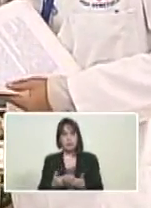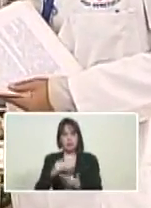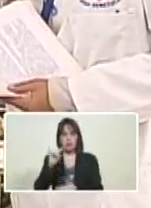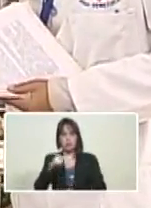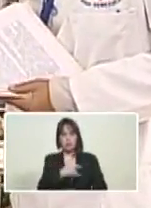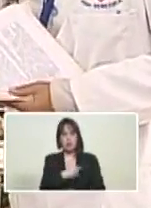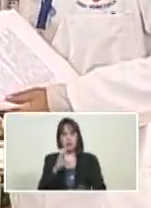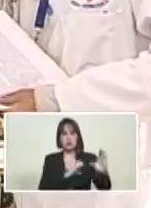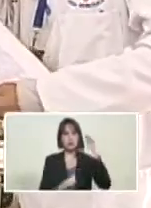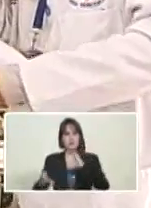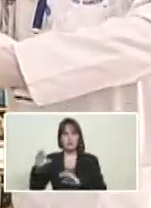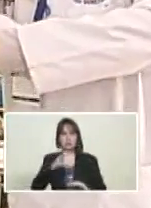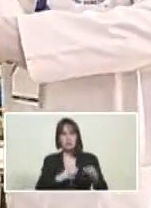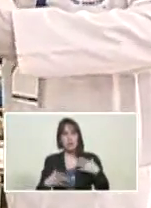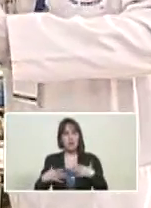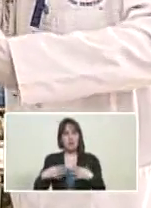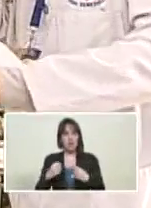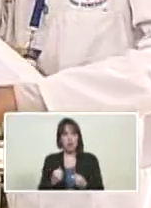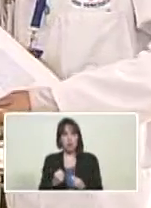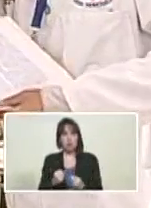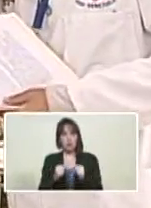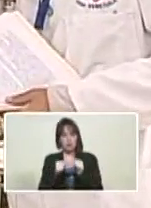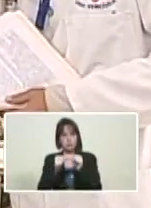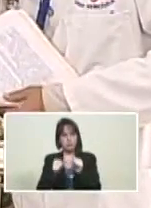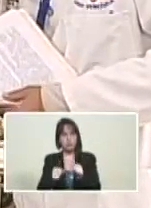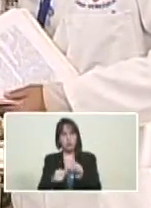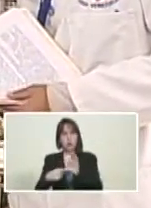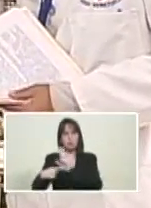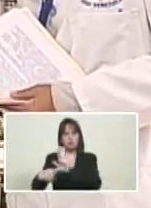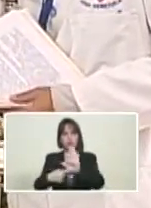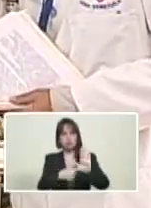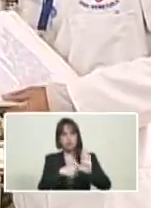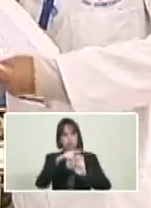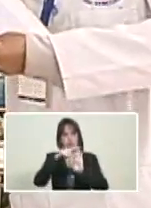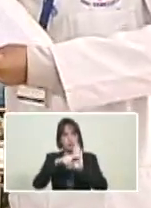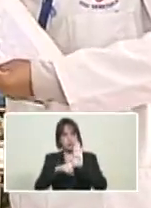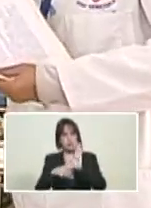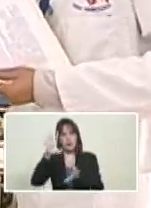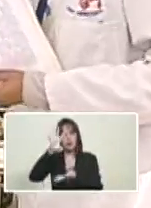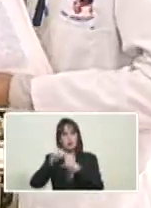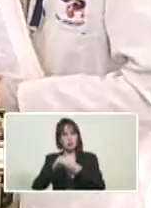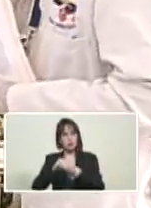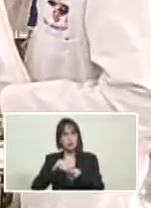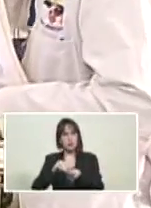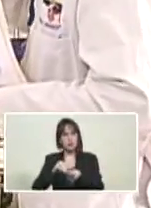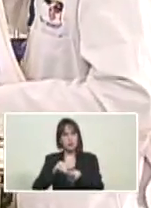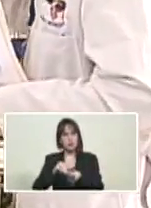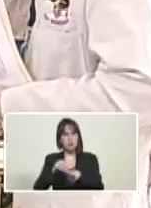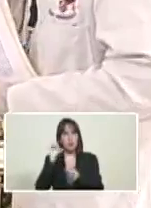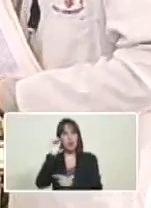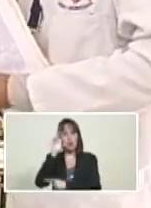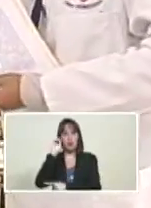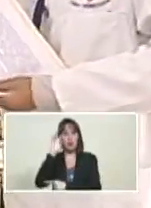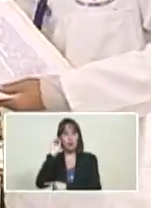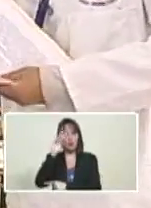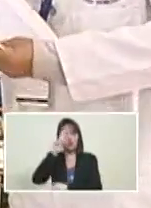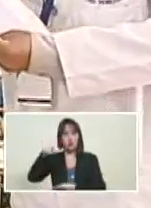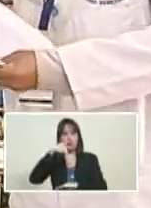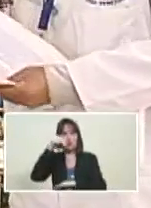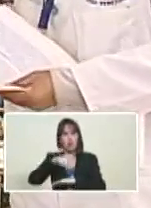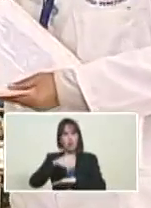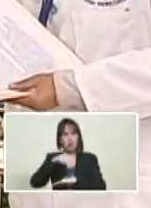de la Ciencia de la Salud para que continúe presentándole las demás conclusiones de este nuestro glorioso Congreso